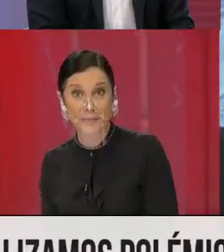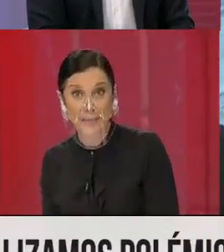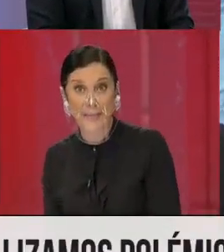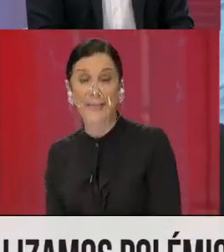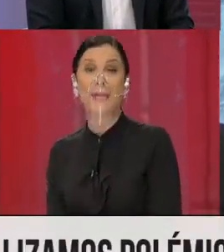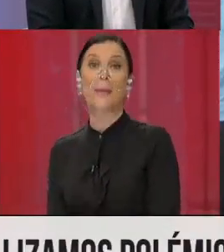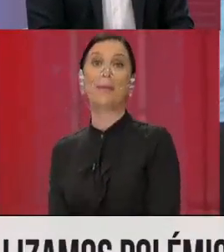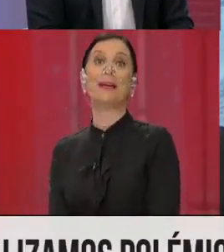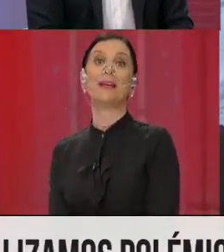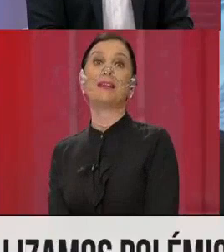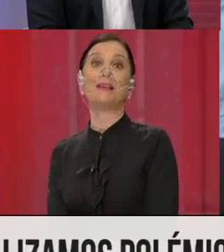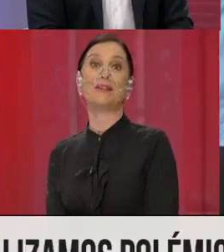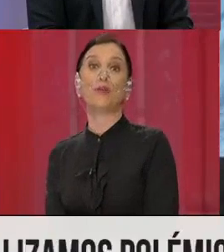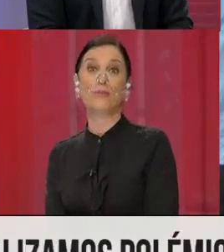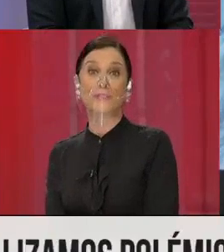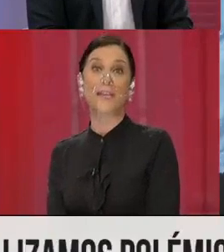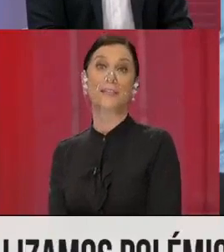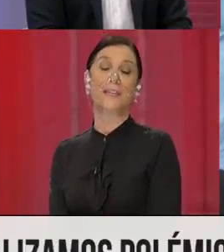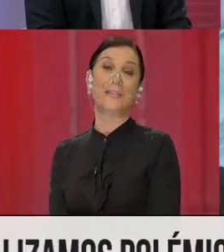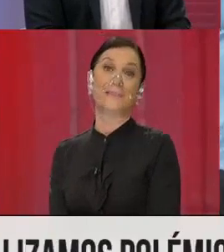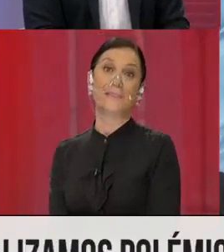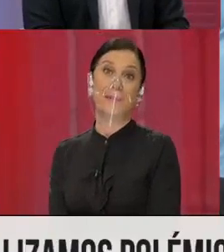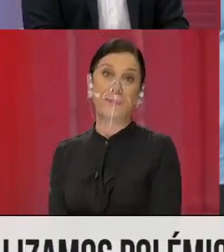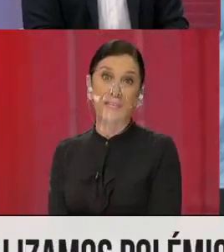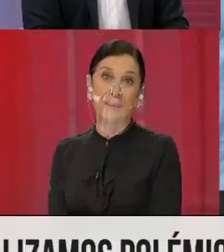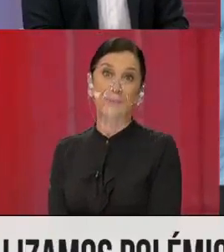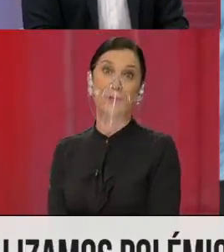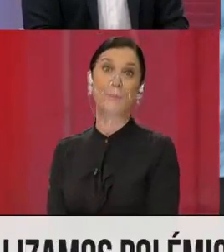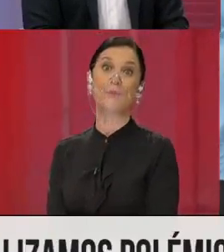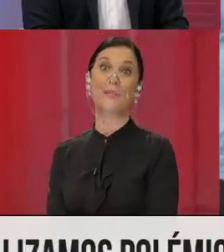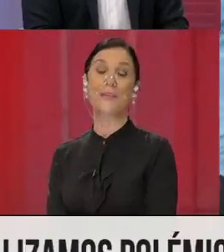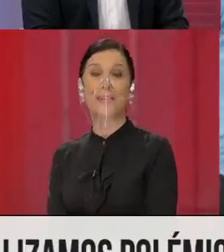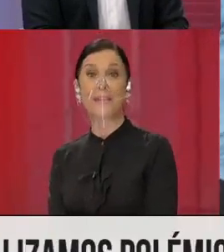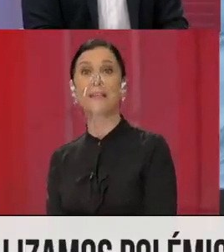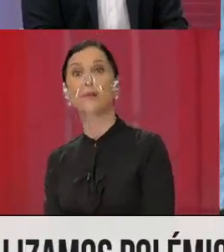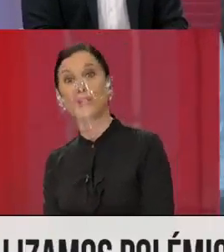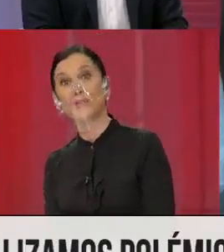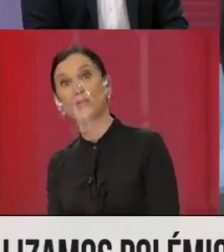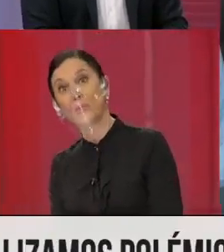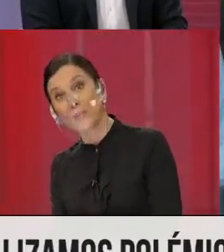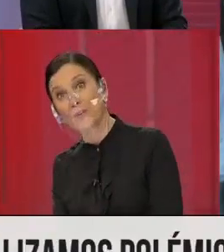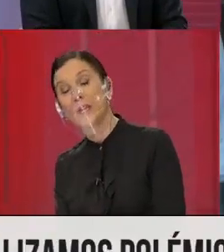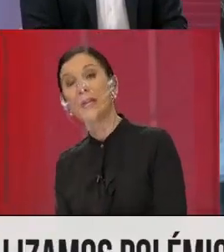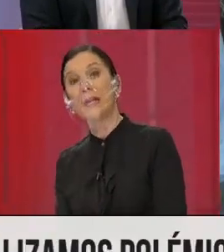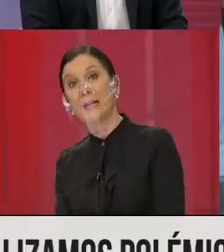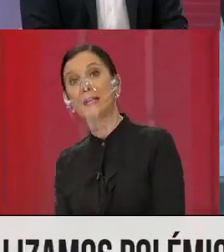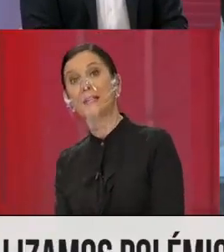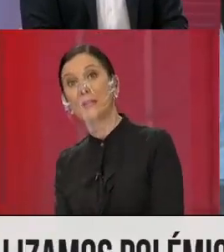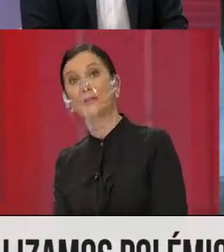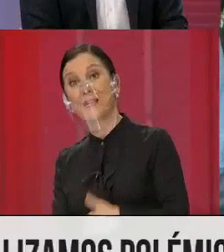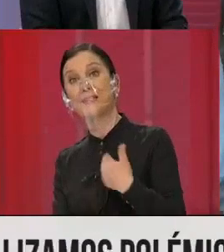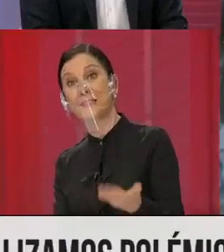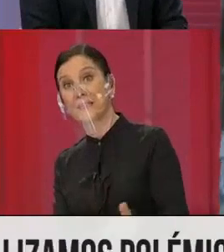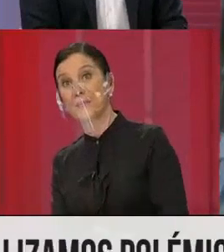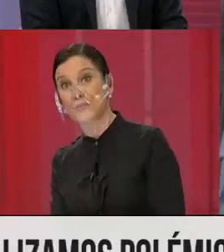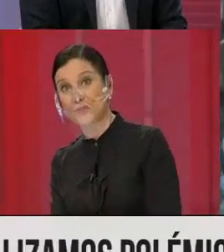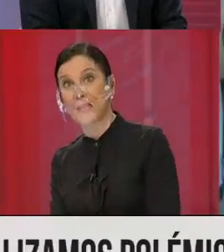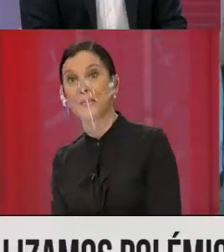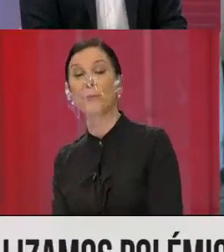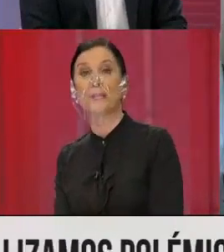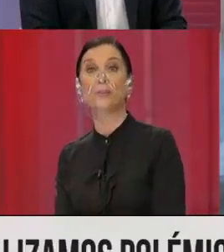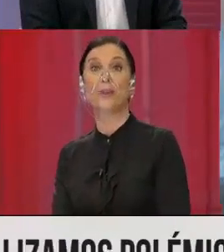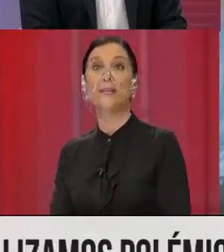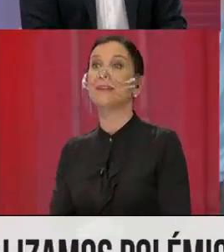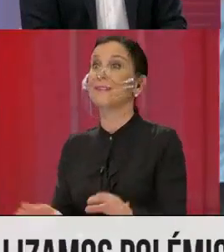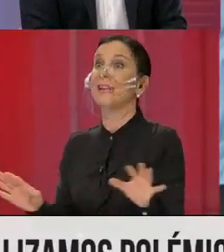Penal Internacional para querellarse en contra de Sebastián Piñera por su responsabilidad en los hechos que ocurrieron en el estallido, tras el estallido